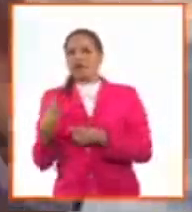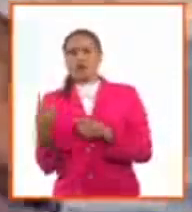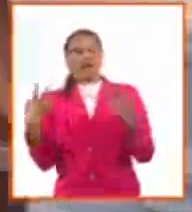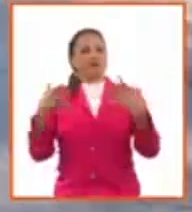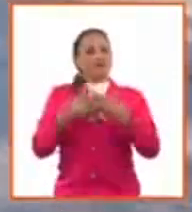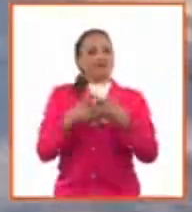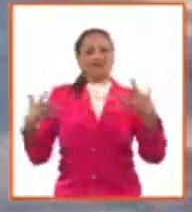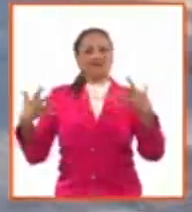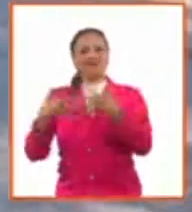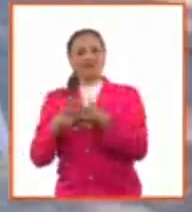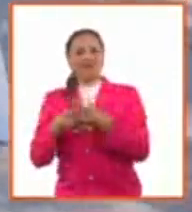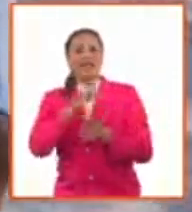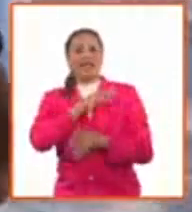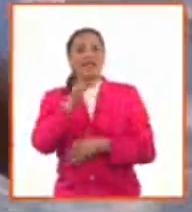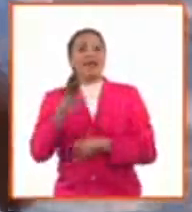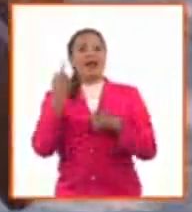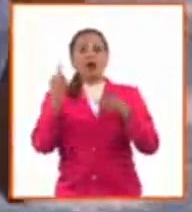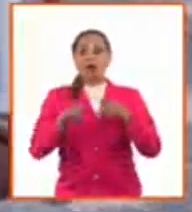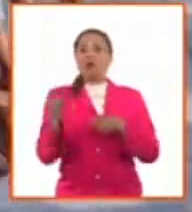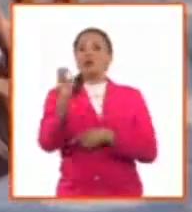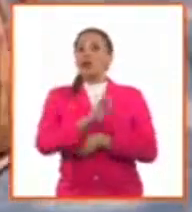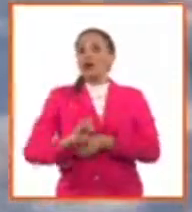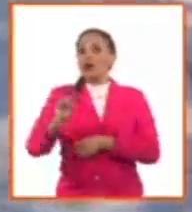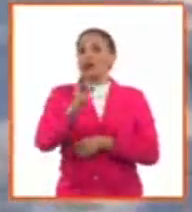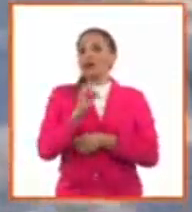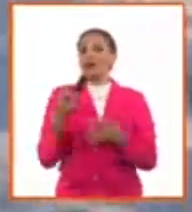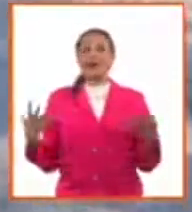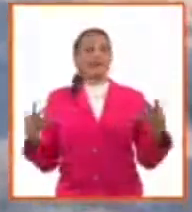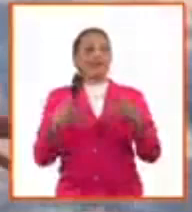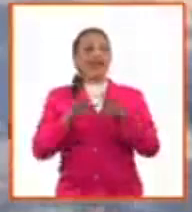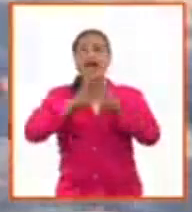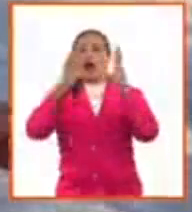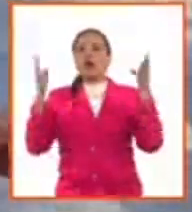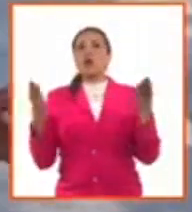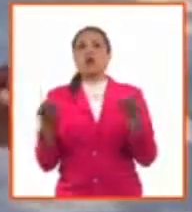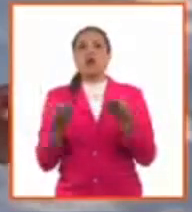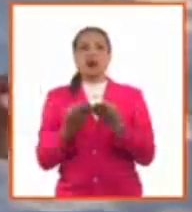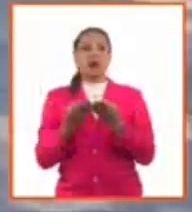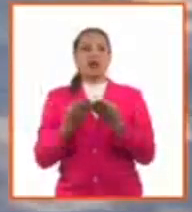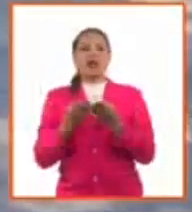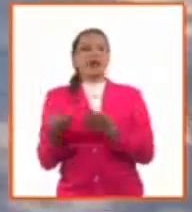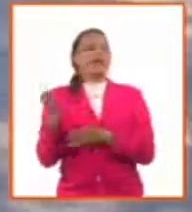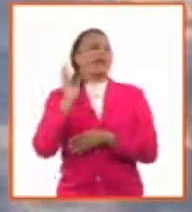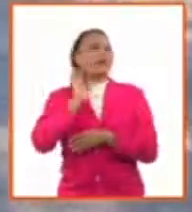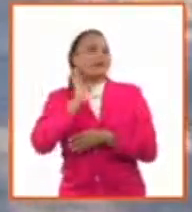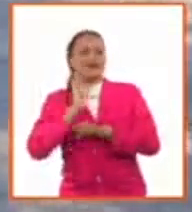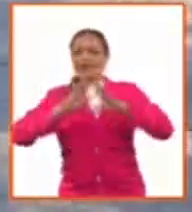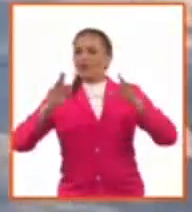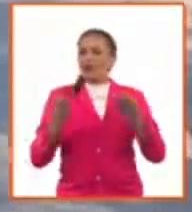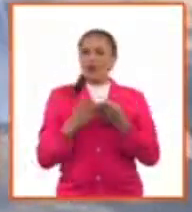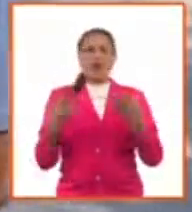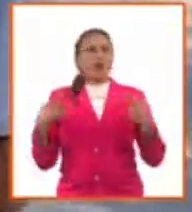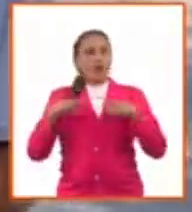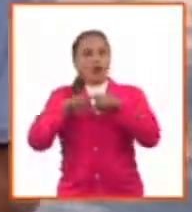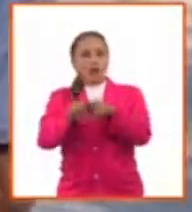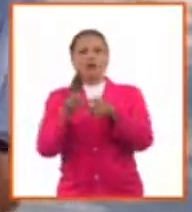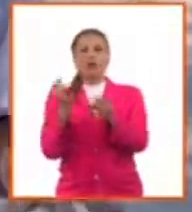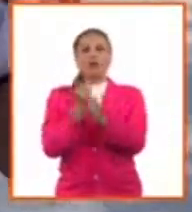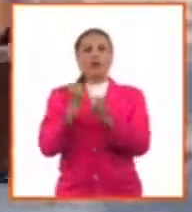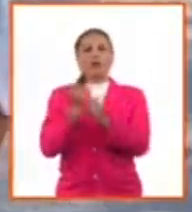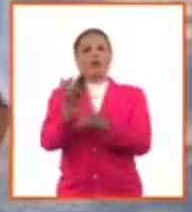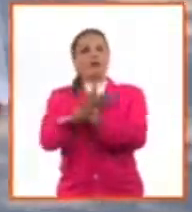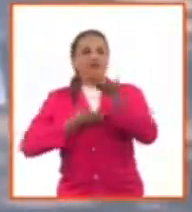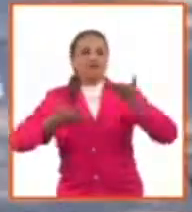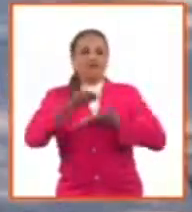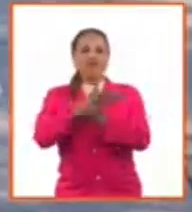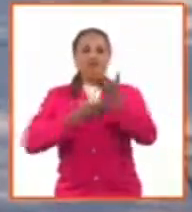como organización, sino invitar otras organizaciones, que sea algo global, que se escuche de la FEU en todas partes y que allí podamos